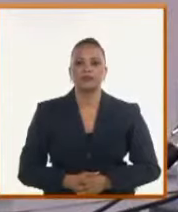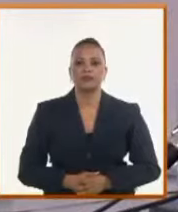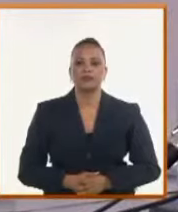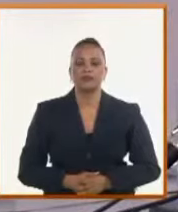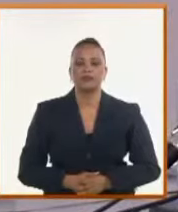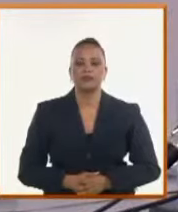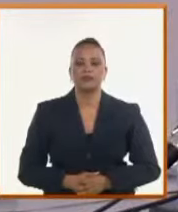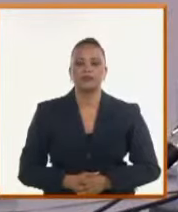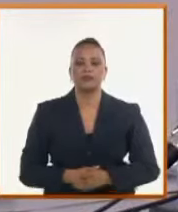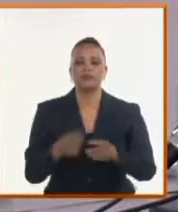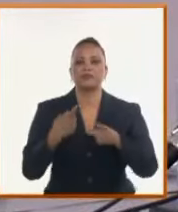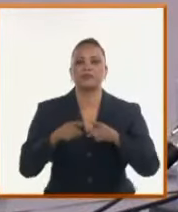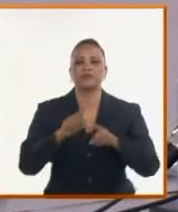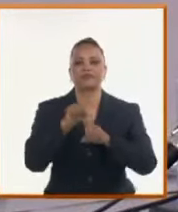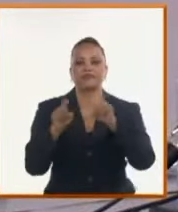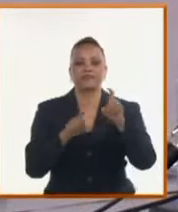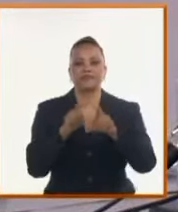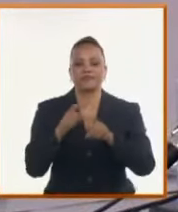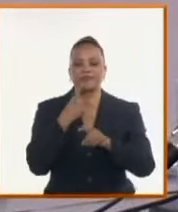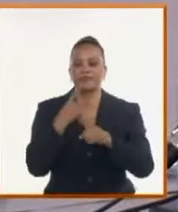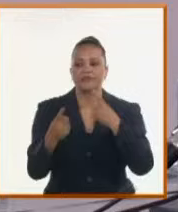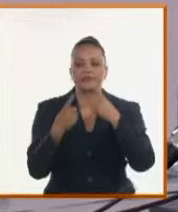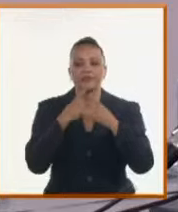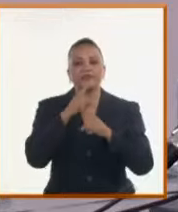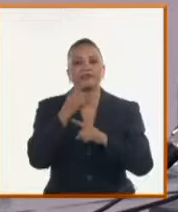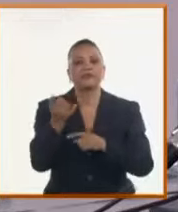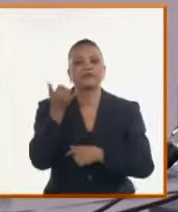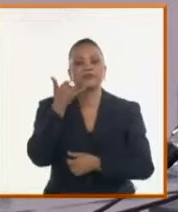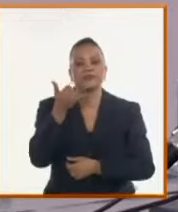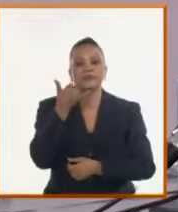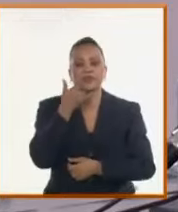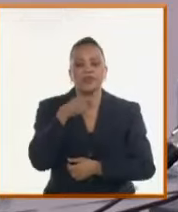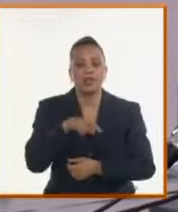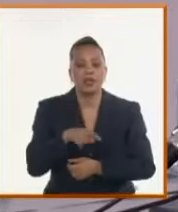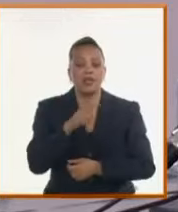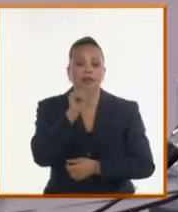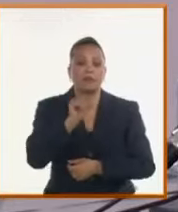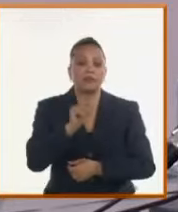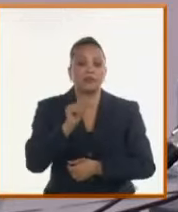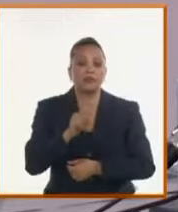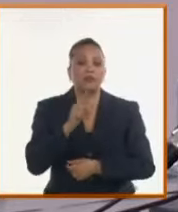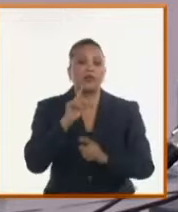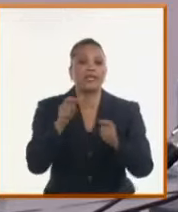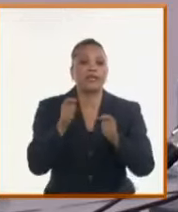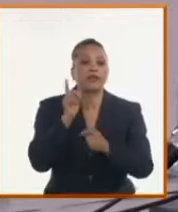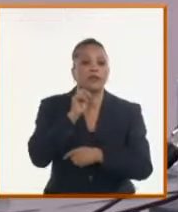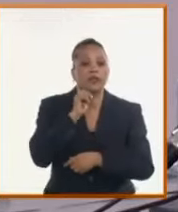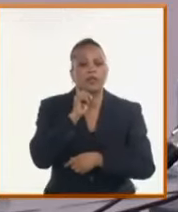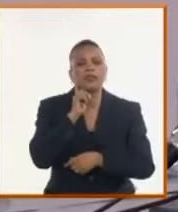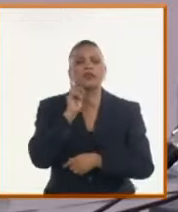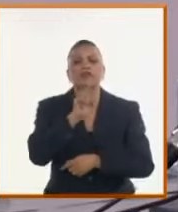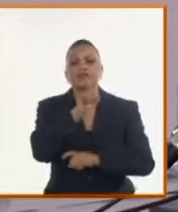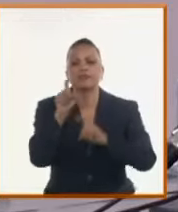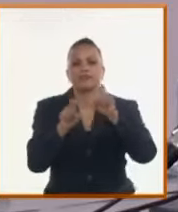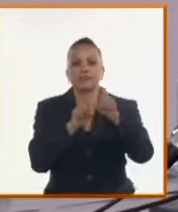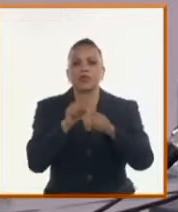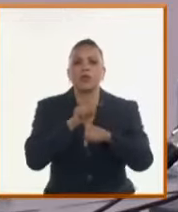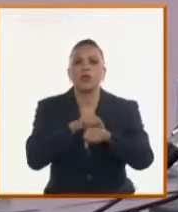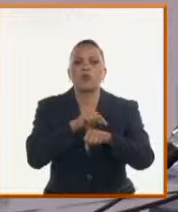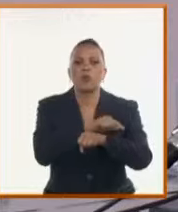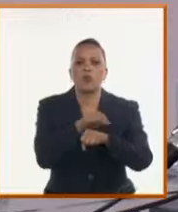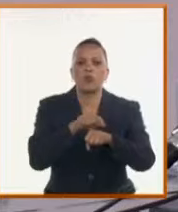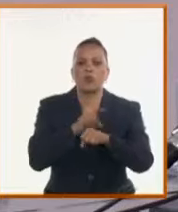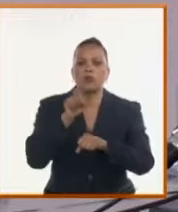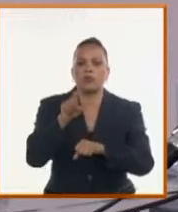bueno otras opiniones que nos han hecho llegar nuestros televidentes radio oyentes internautas en las últimas horas tanto en el